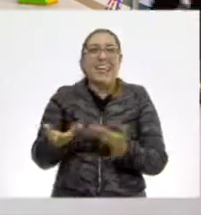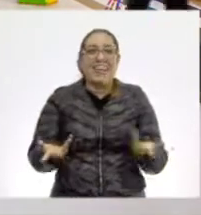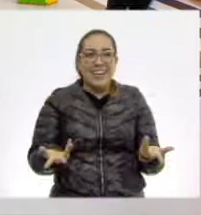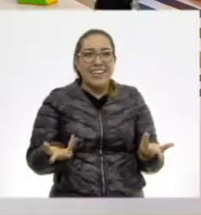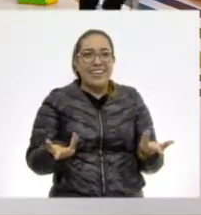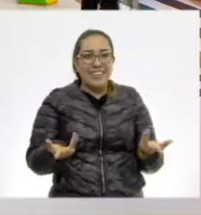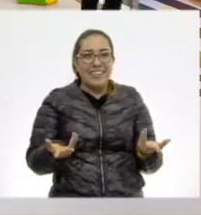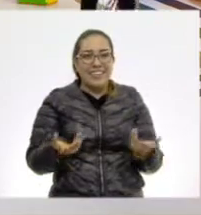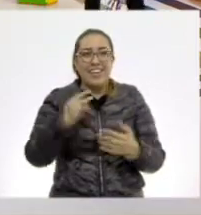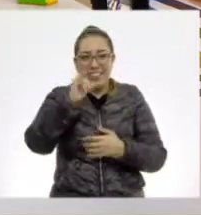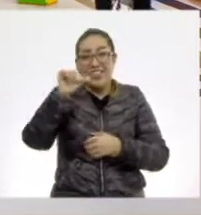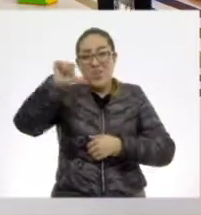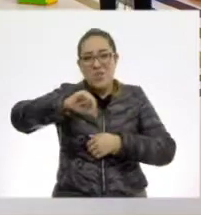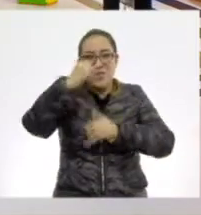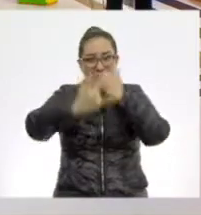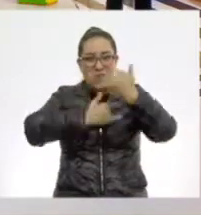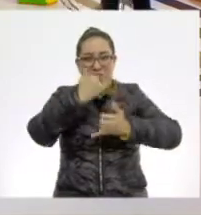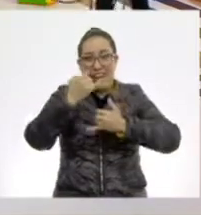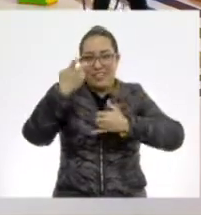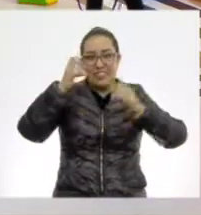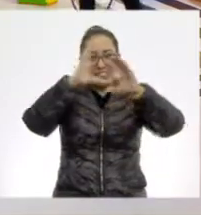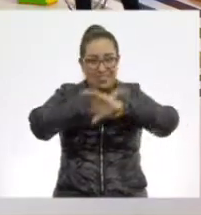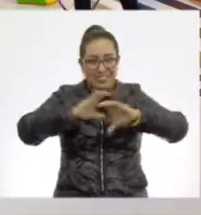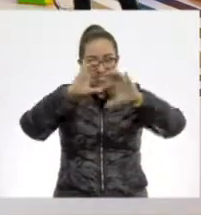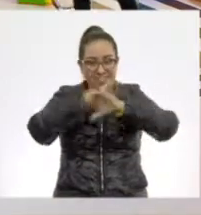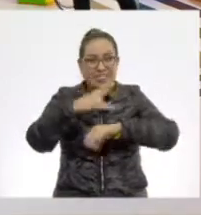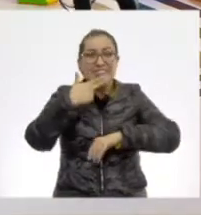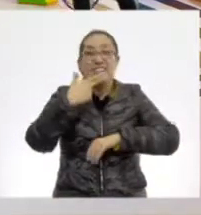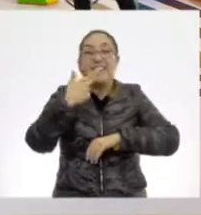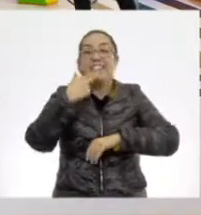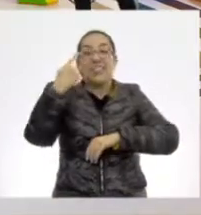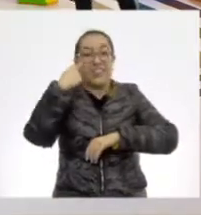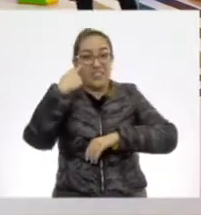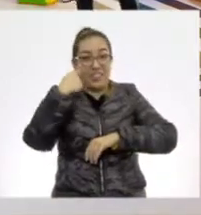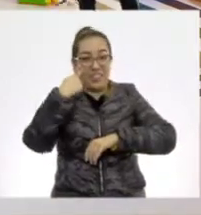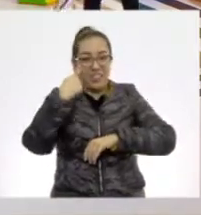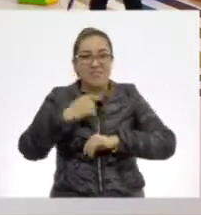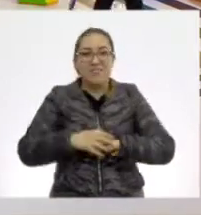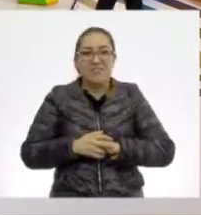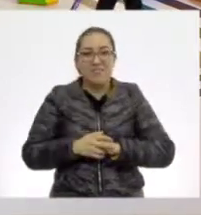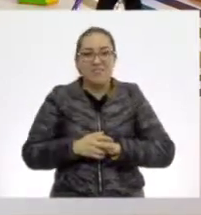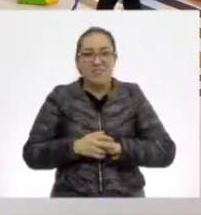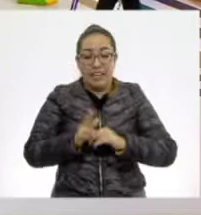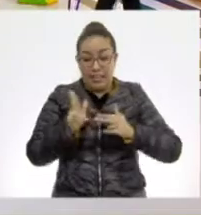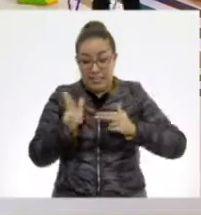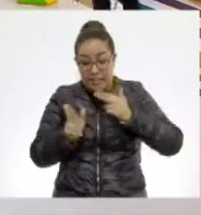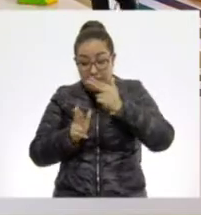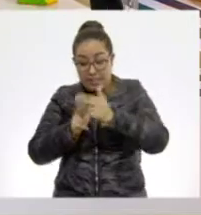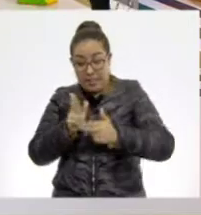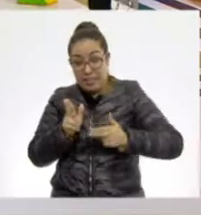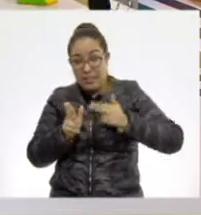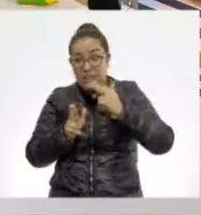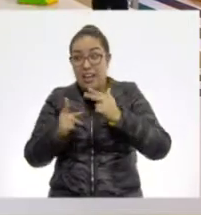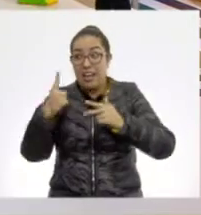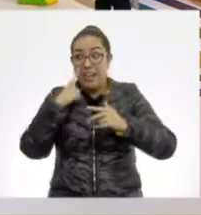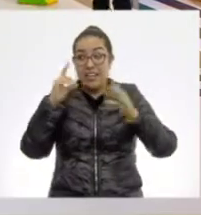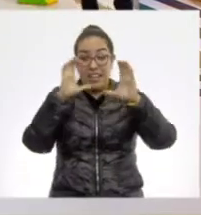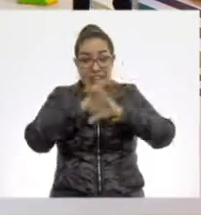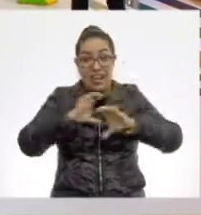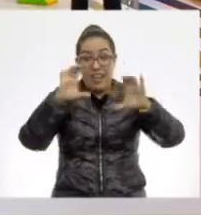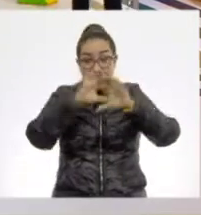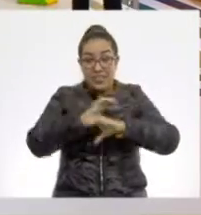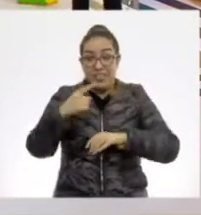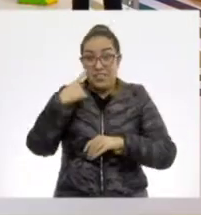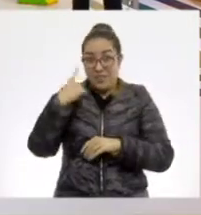y vamos a jugar vamos a la jugar. Canción del tren. Regálame un aro. Rápido, un aro. Vamos a un jugar. Aro. Y vamos a escuchar la siguiente canción y sí. vamos a jugar